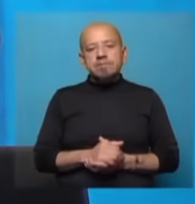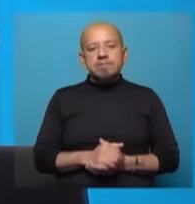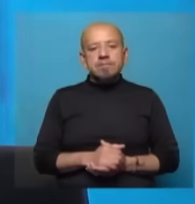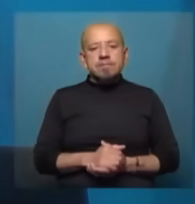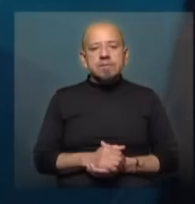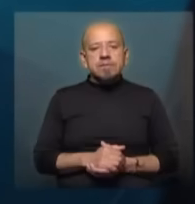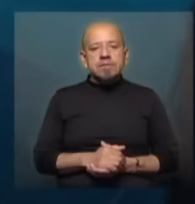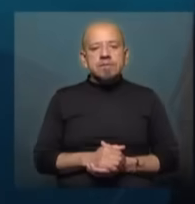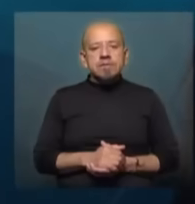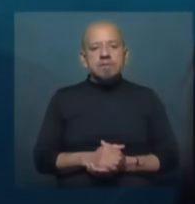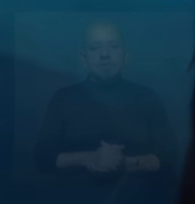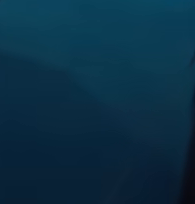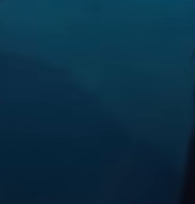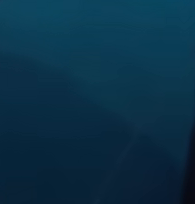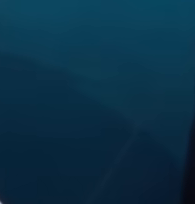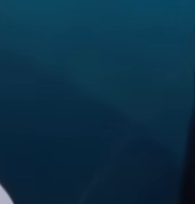chao